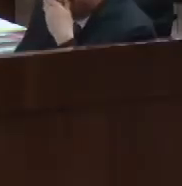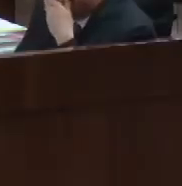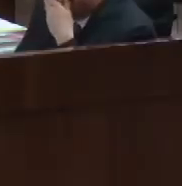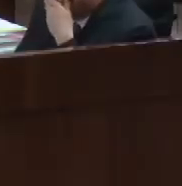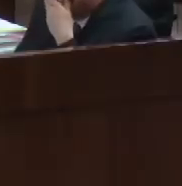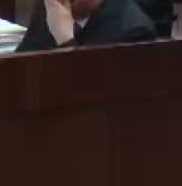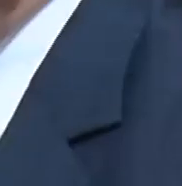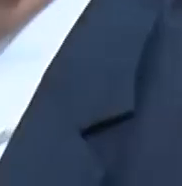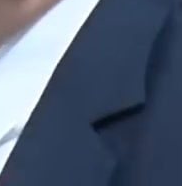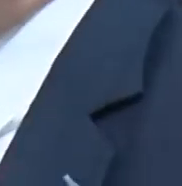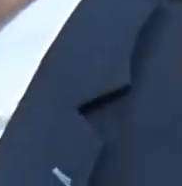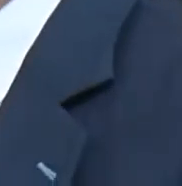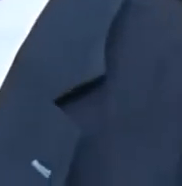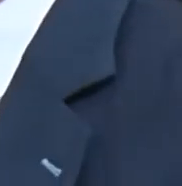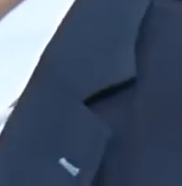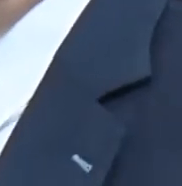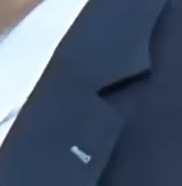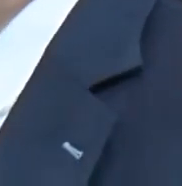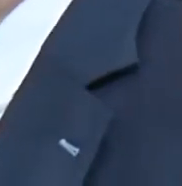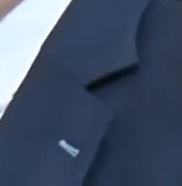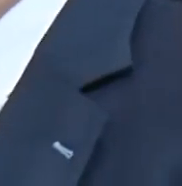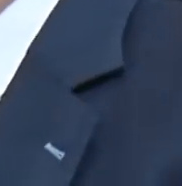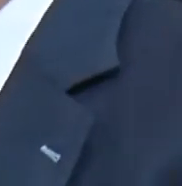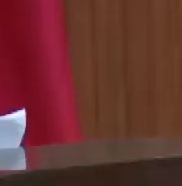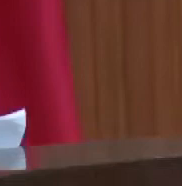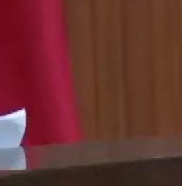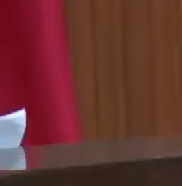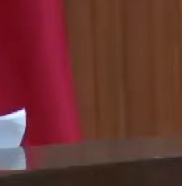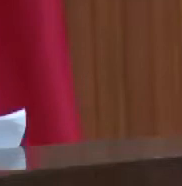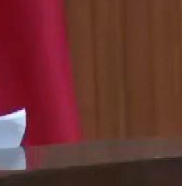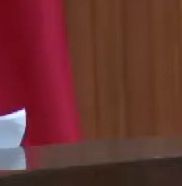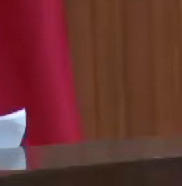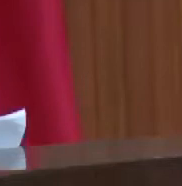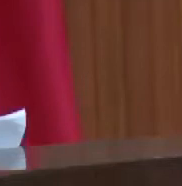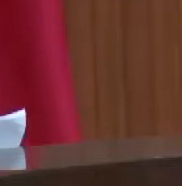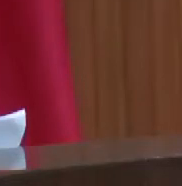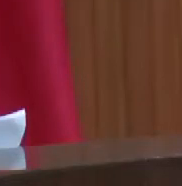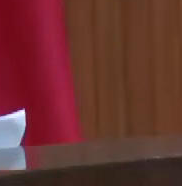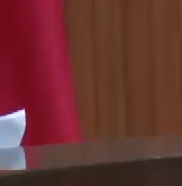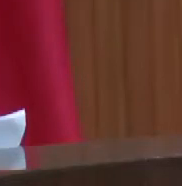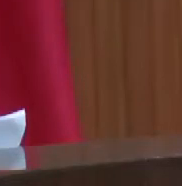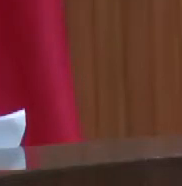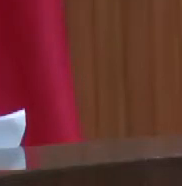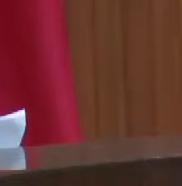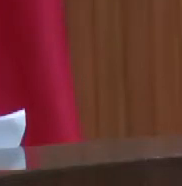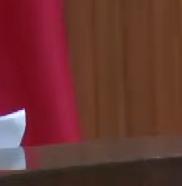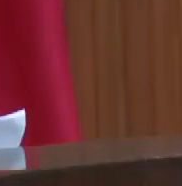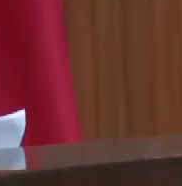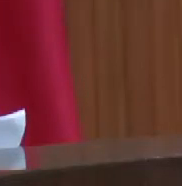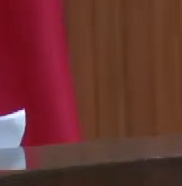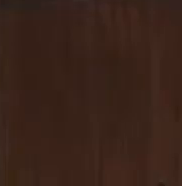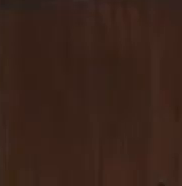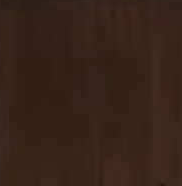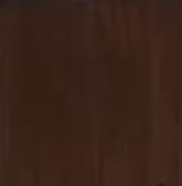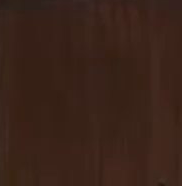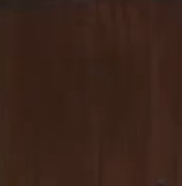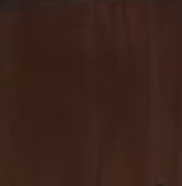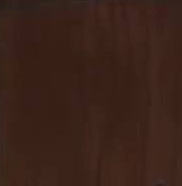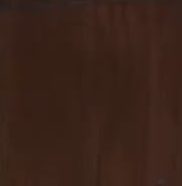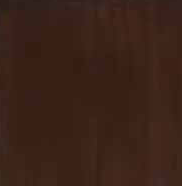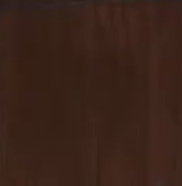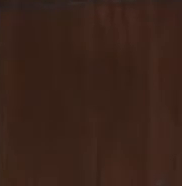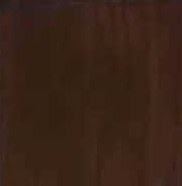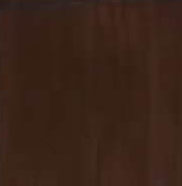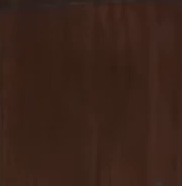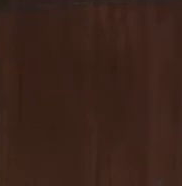ajustes que impactaron la distribución de dos de las candidaturas en relación con las listas registradas por el partido acción nacional y el partido